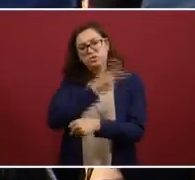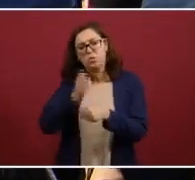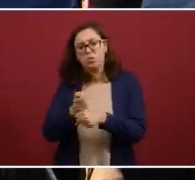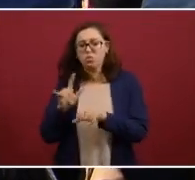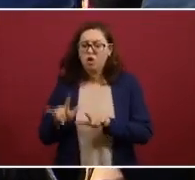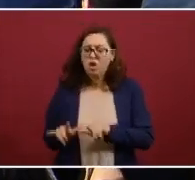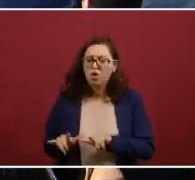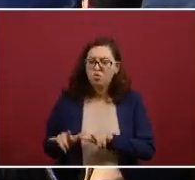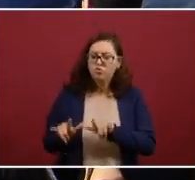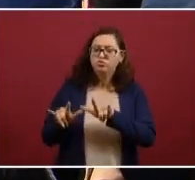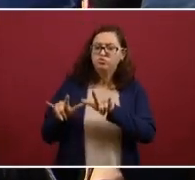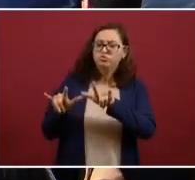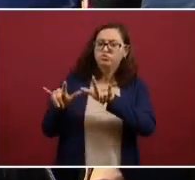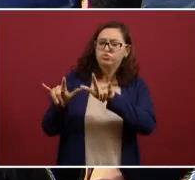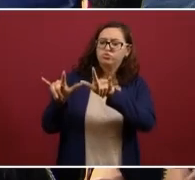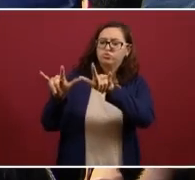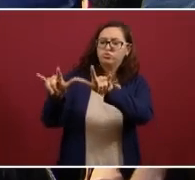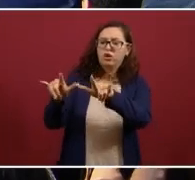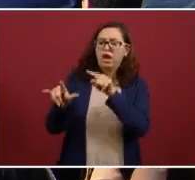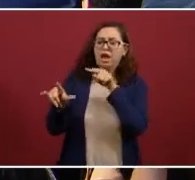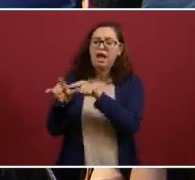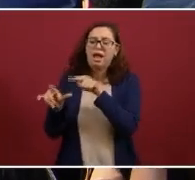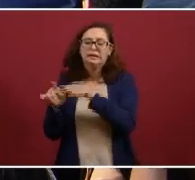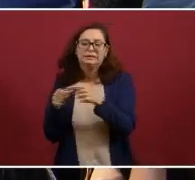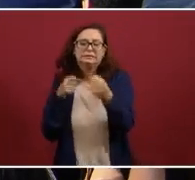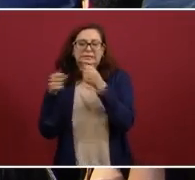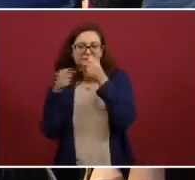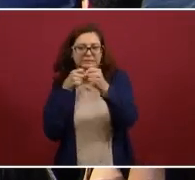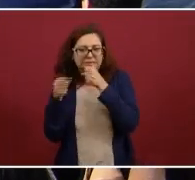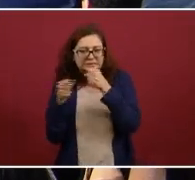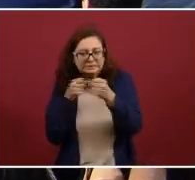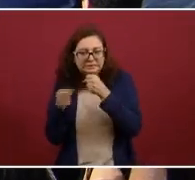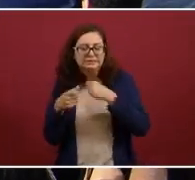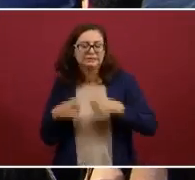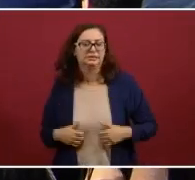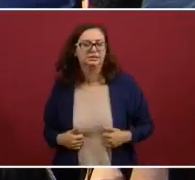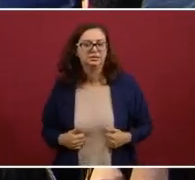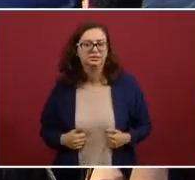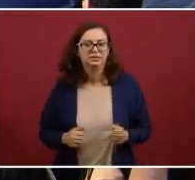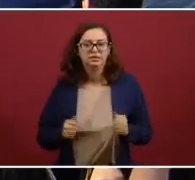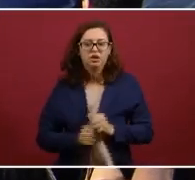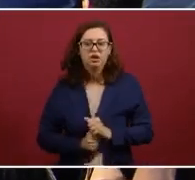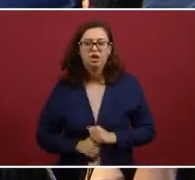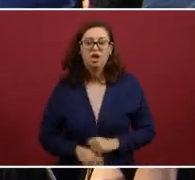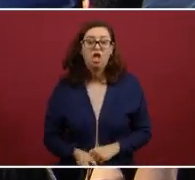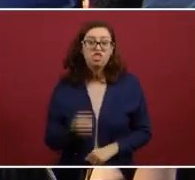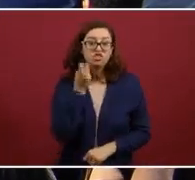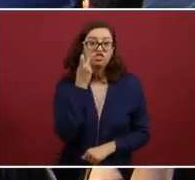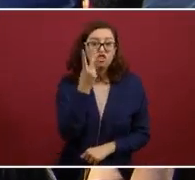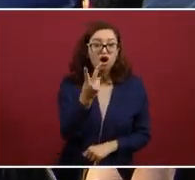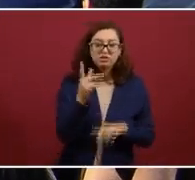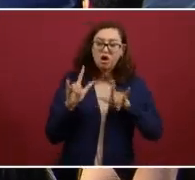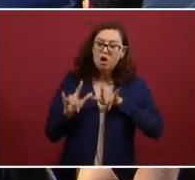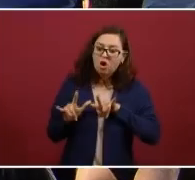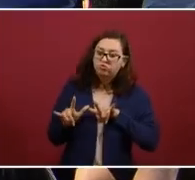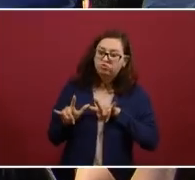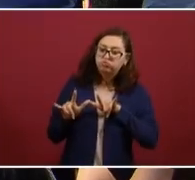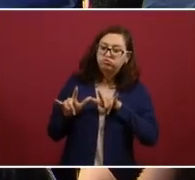donde se trasladaban los medios de comunicación, 2 aviones